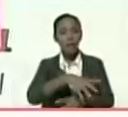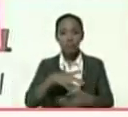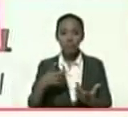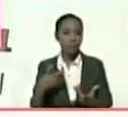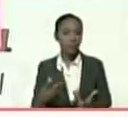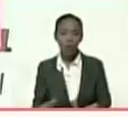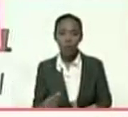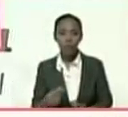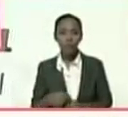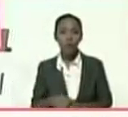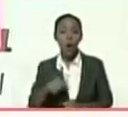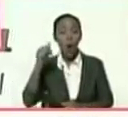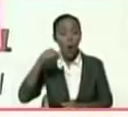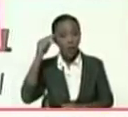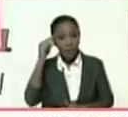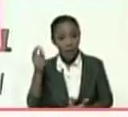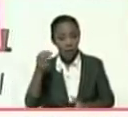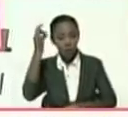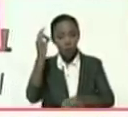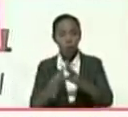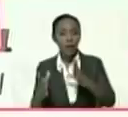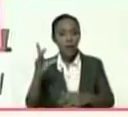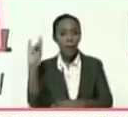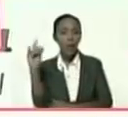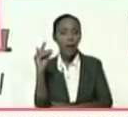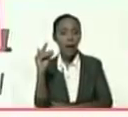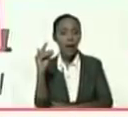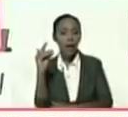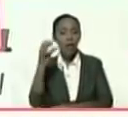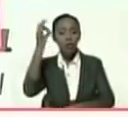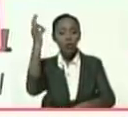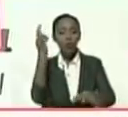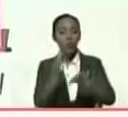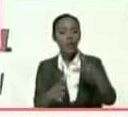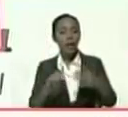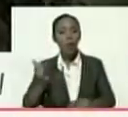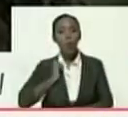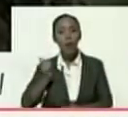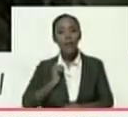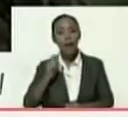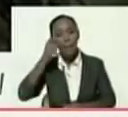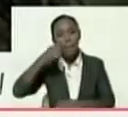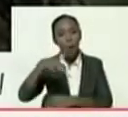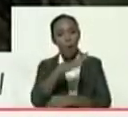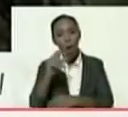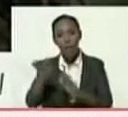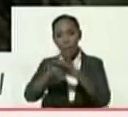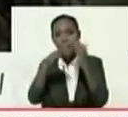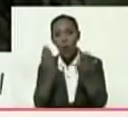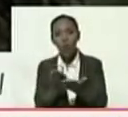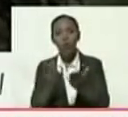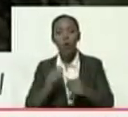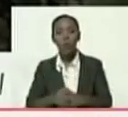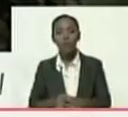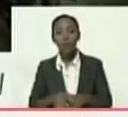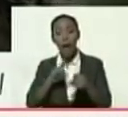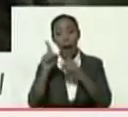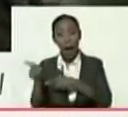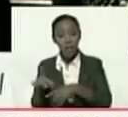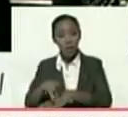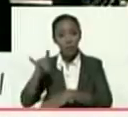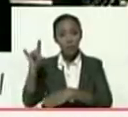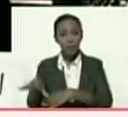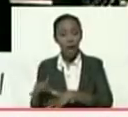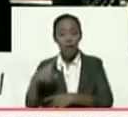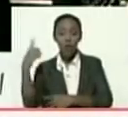Hoy día la suerte de Bolivia es la suerte de cualquier pueblo del mundo. Por eso dejar solo a